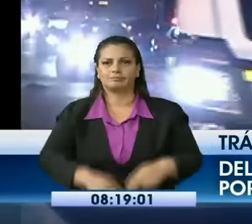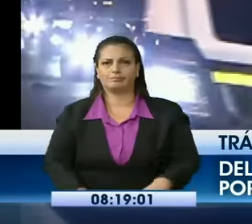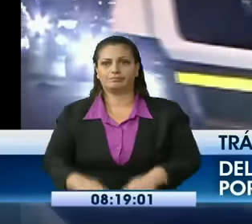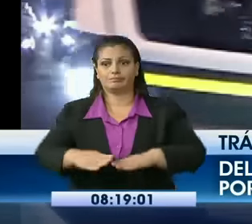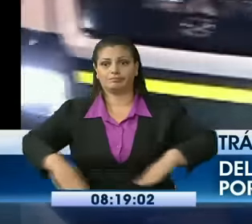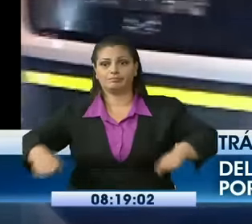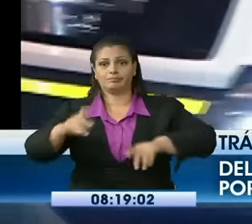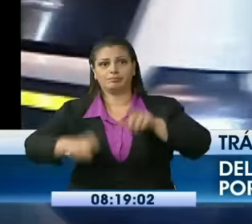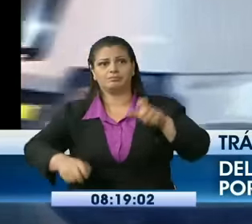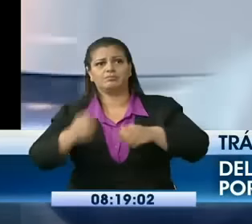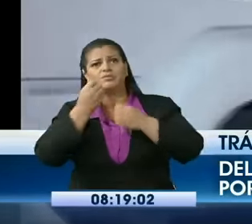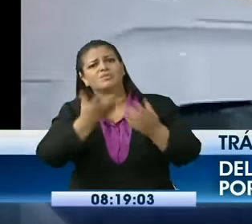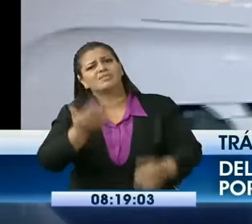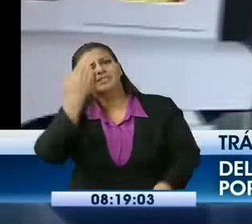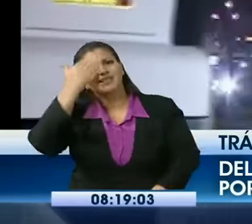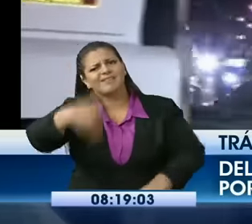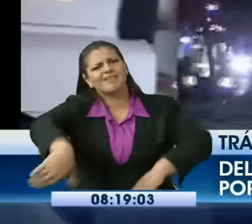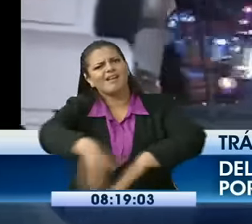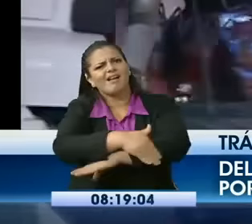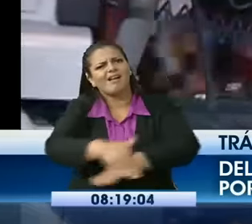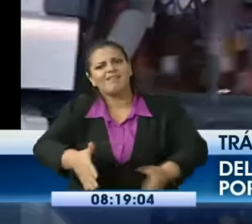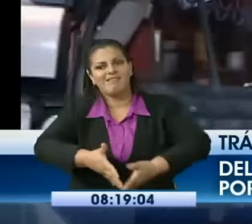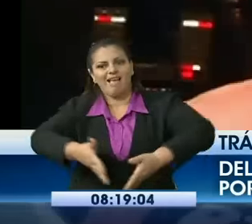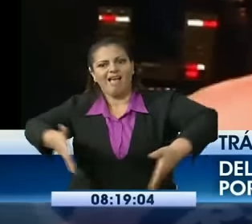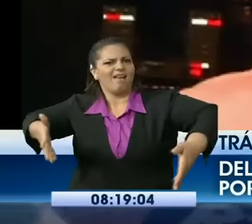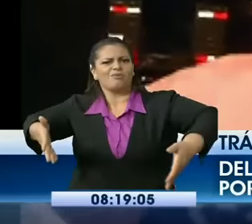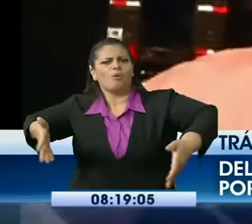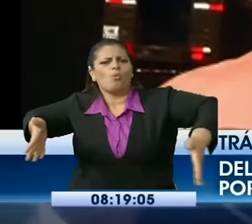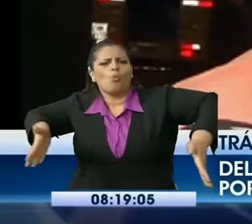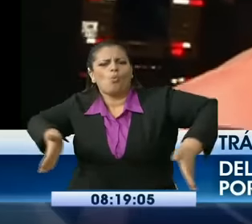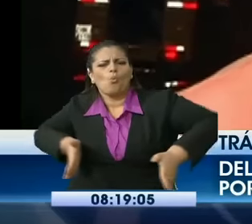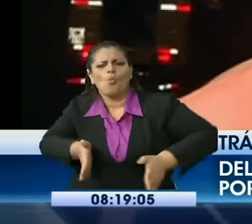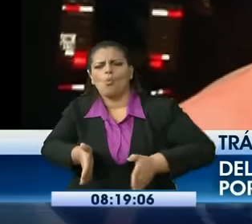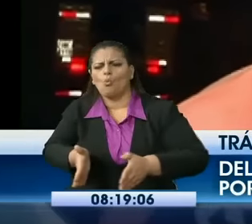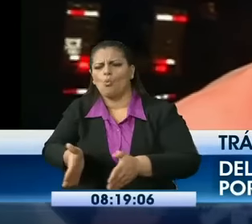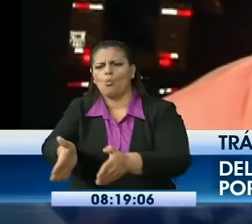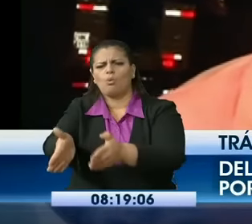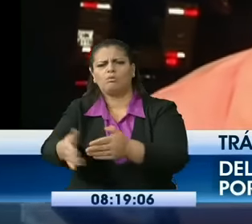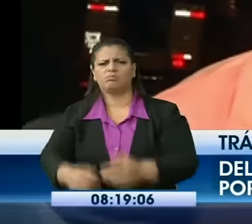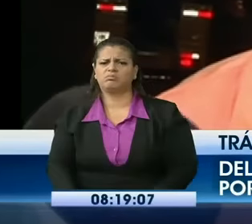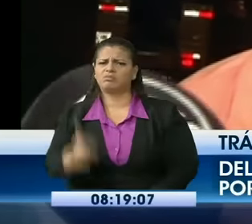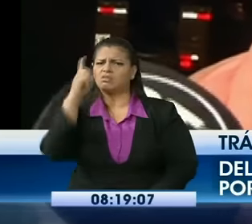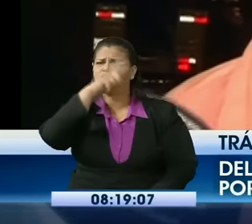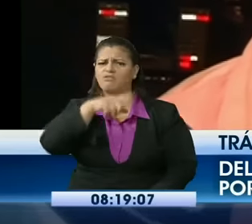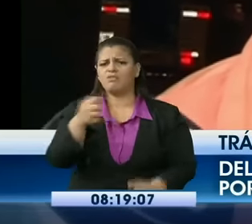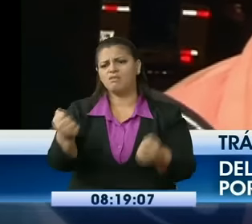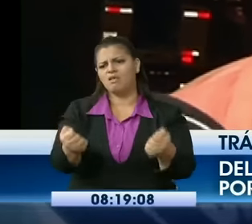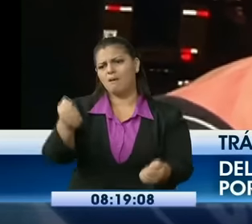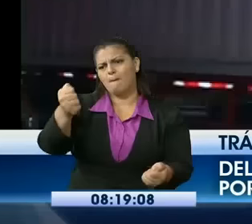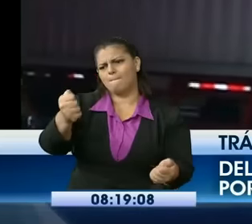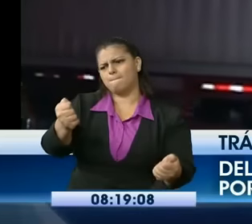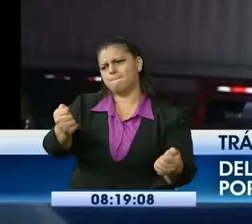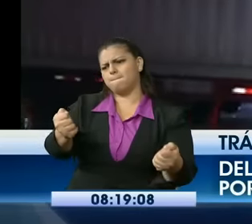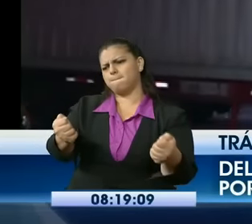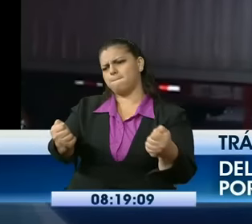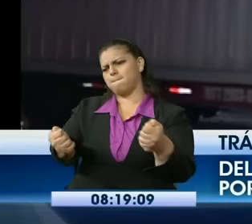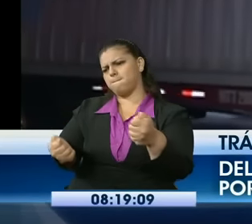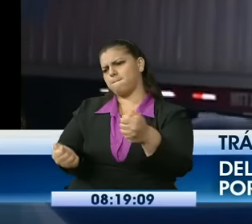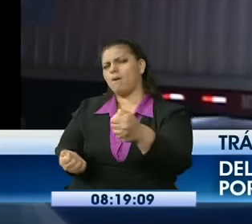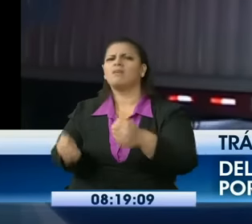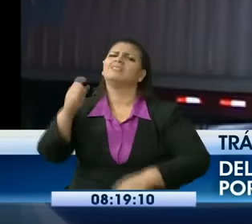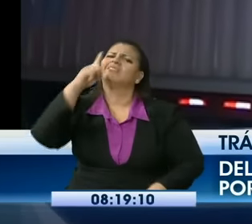sufre que el chasis, la llanta posterior derecha, coge el desnivel y se vuelque el container.